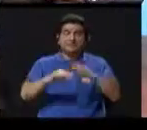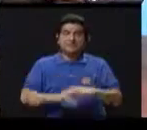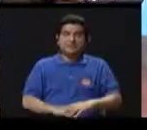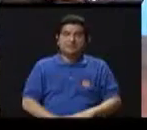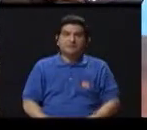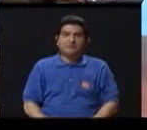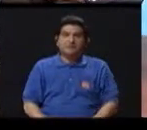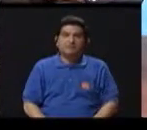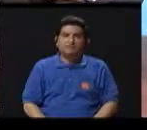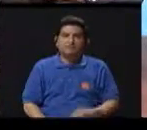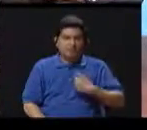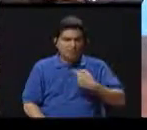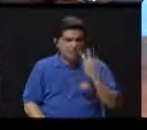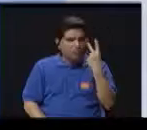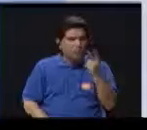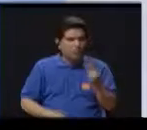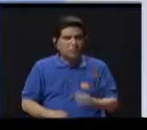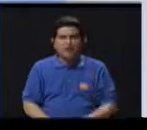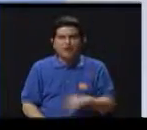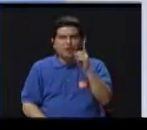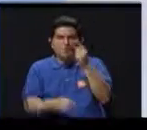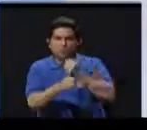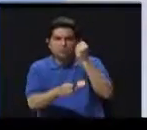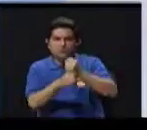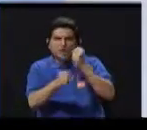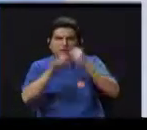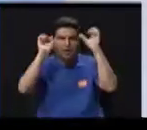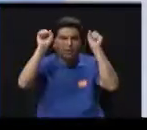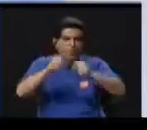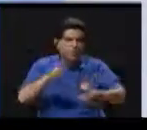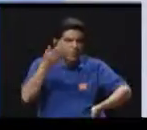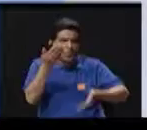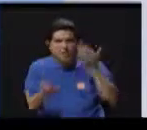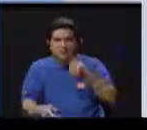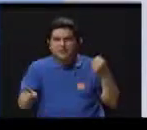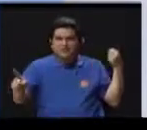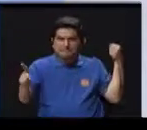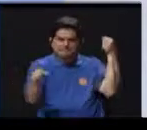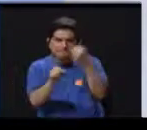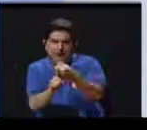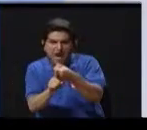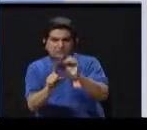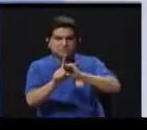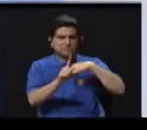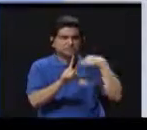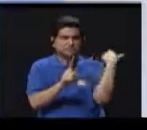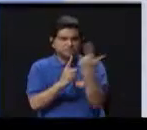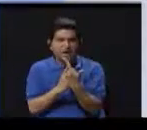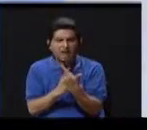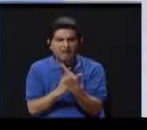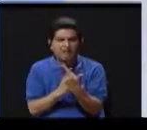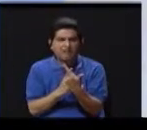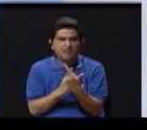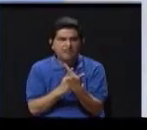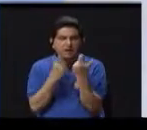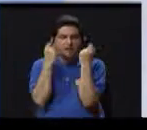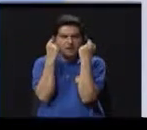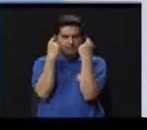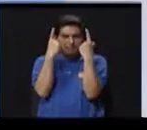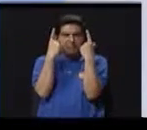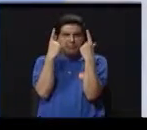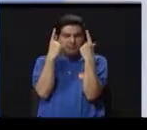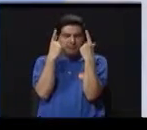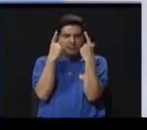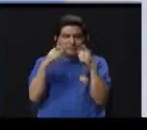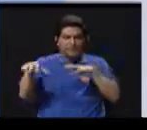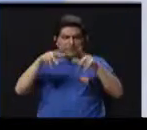ver cuando uno hace una producción que puede generar un impacto, ¿verdad?, social. Es increíble ver